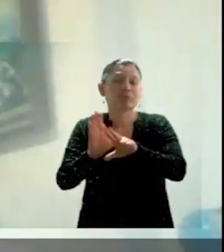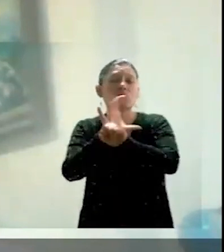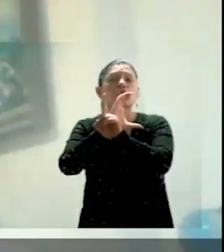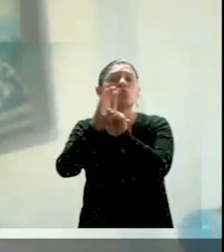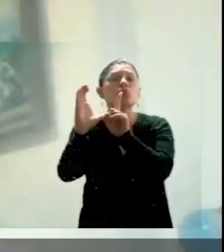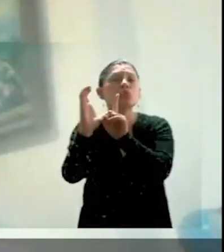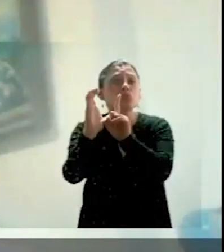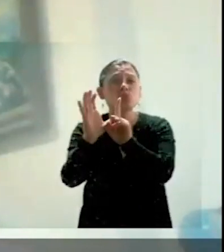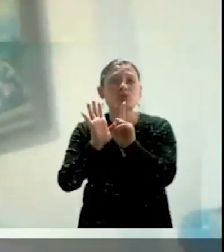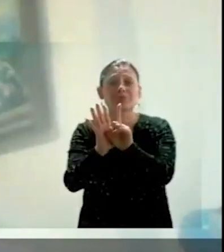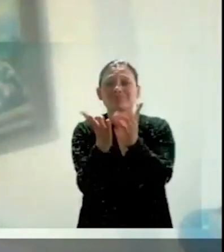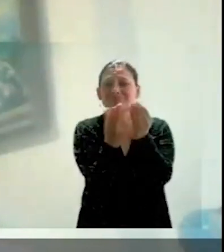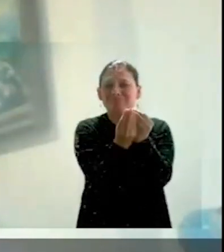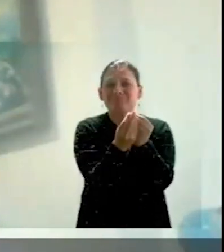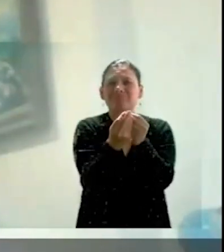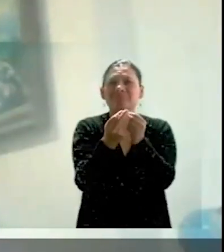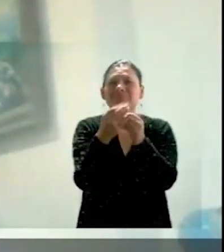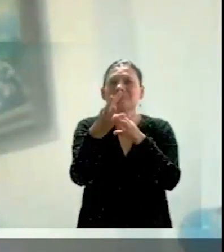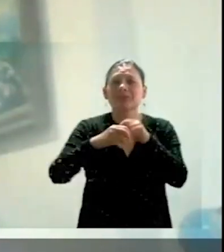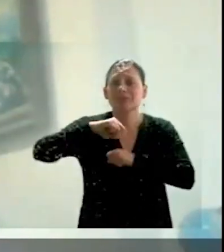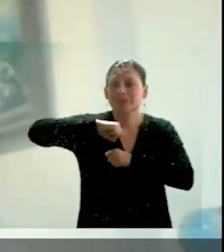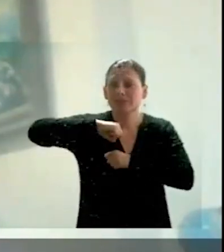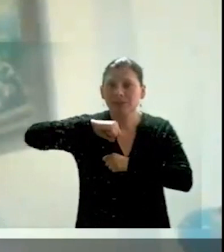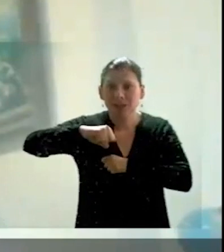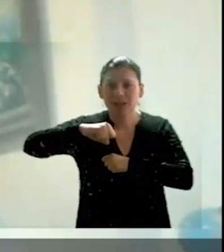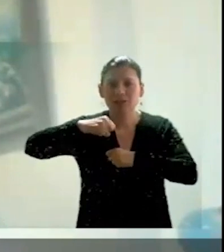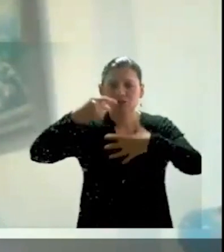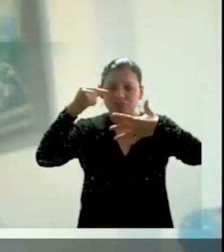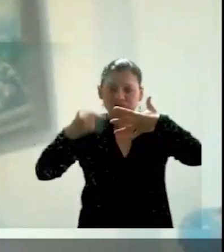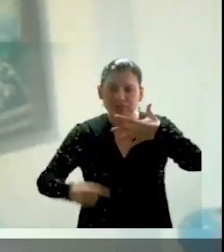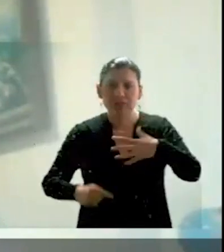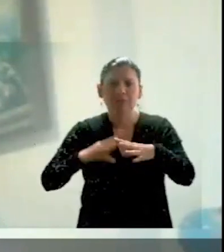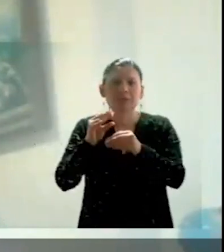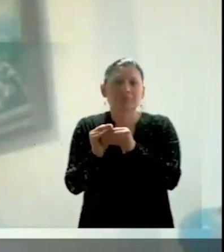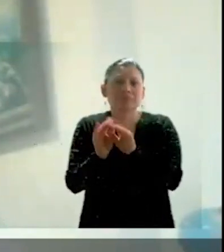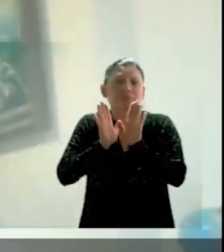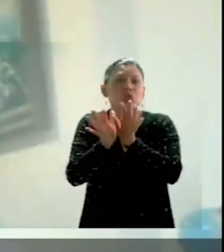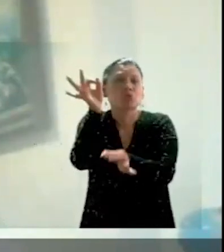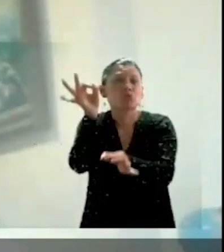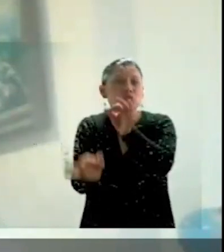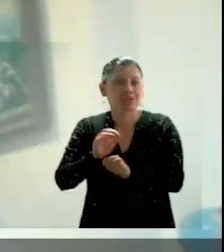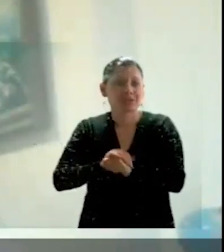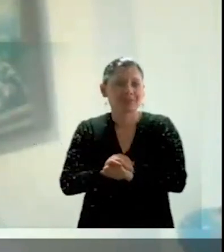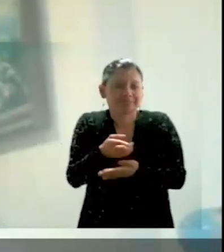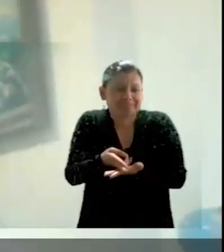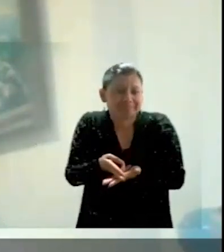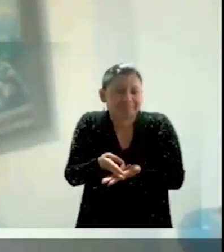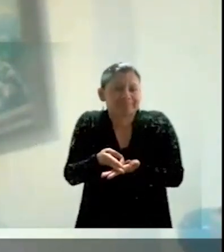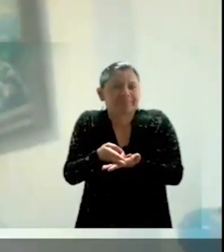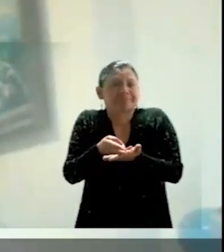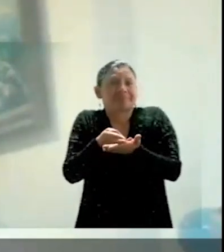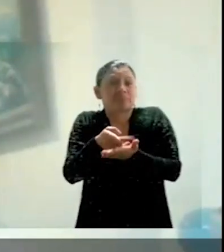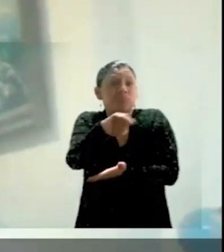de los derechos y de la majestad de la justicia, que se repongan